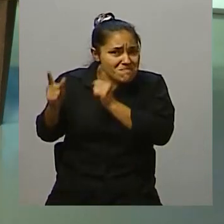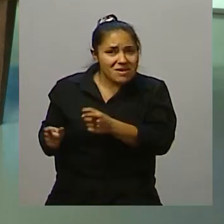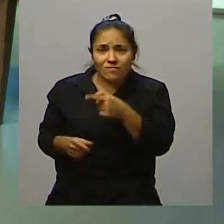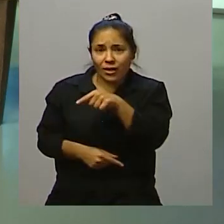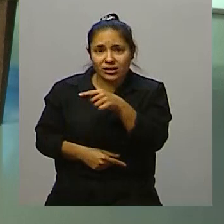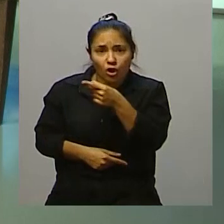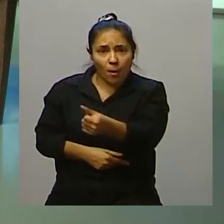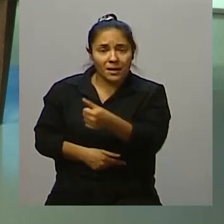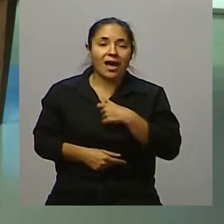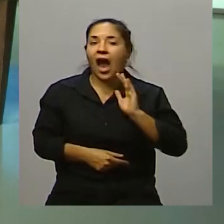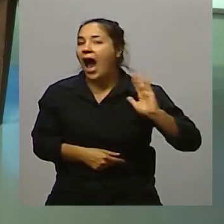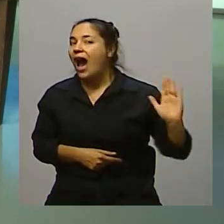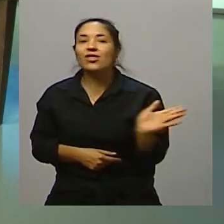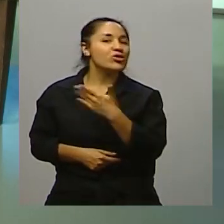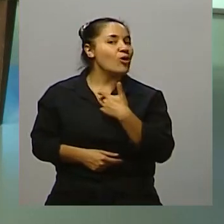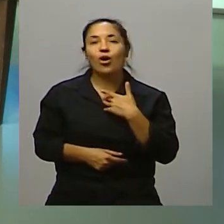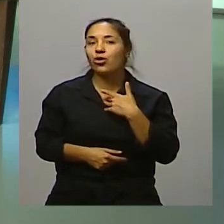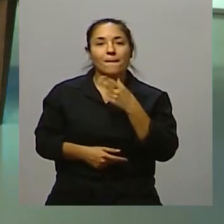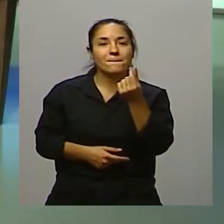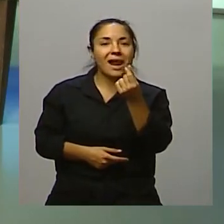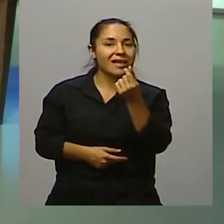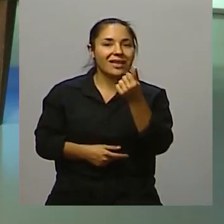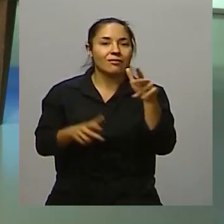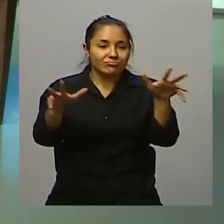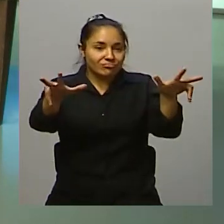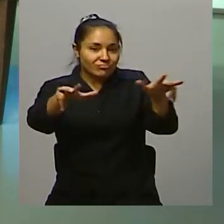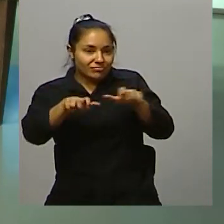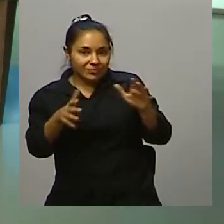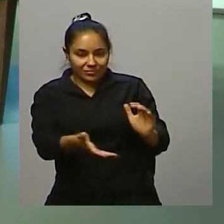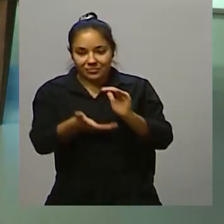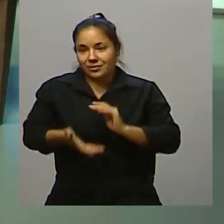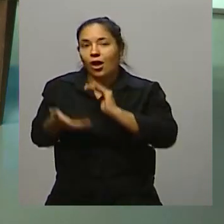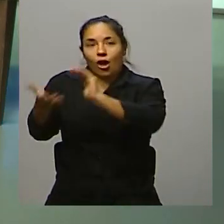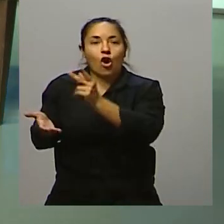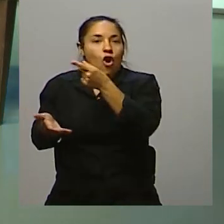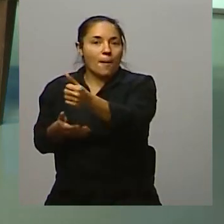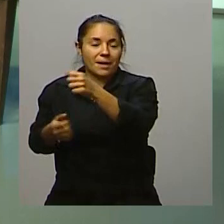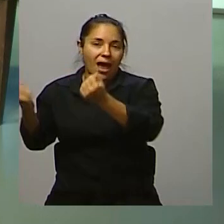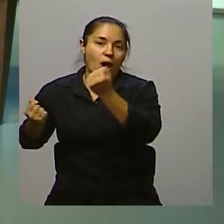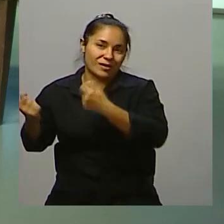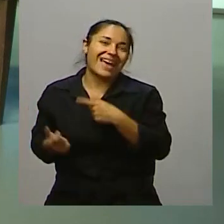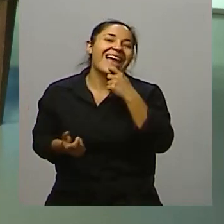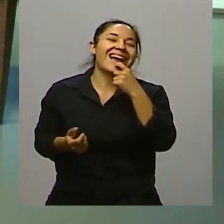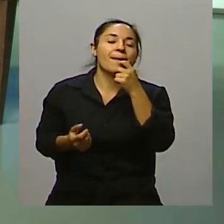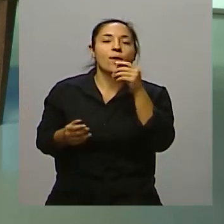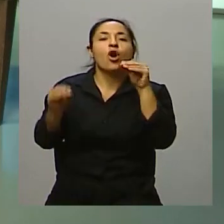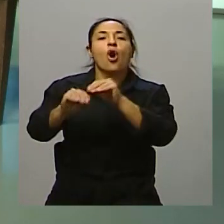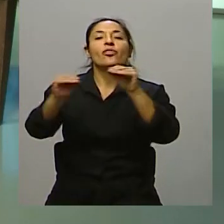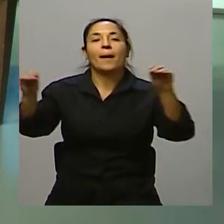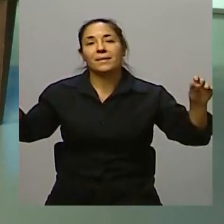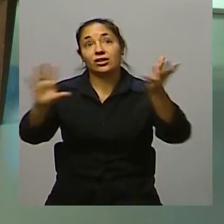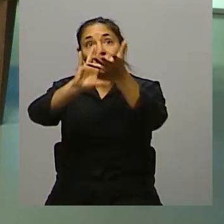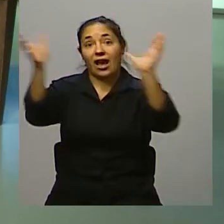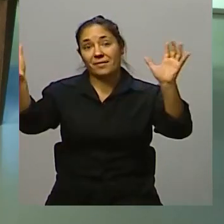considerar los costos que nos genera a todos la compra de ese vehículo. Entonces, por ejemplo, el tema de la contaminación que va a generar el vehículo en caso de que sea